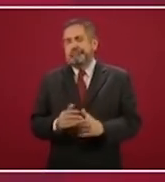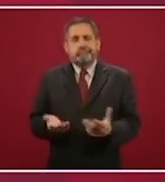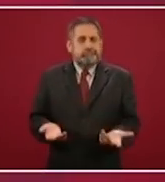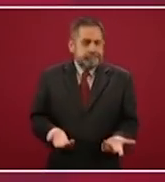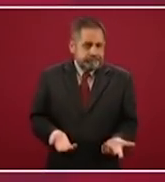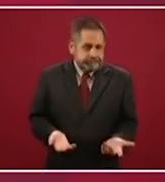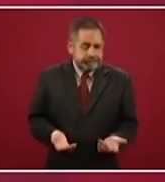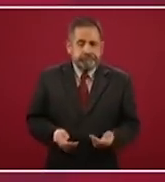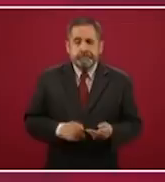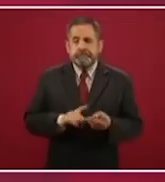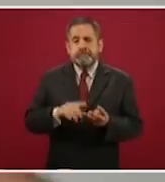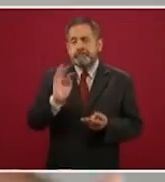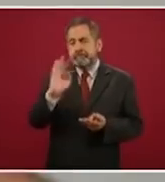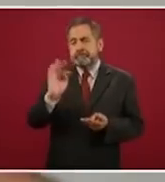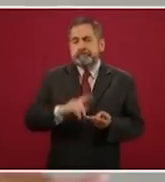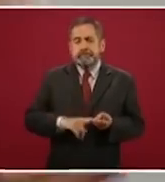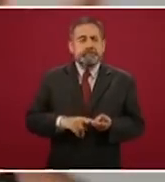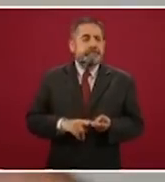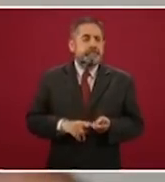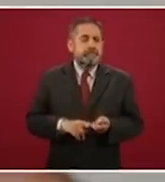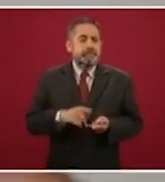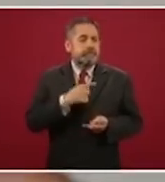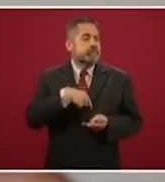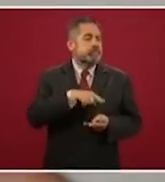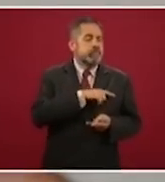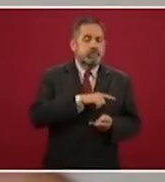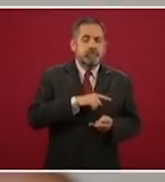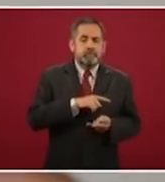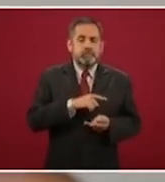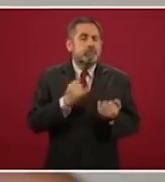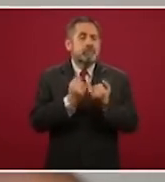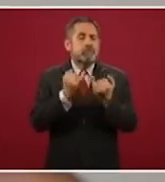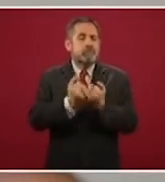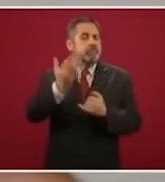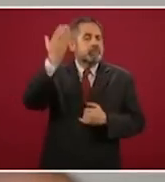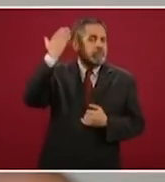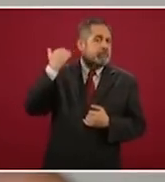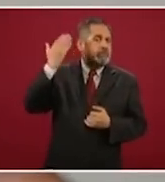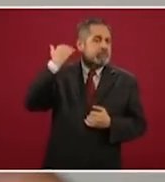si seguimos como se hacía antes,